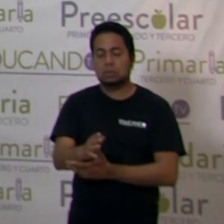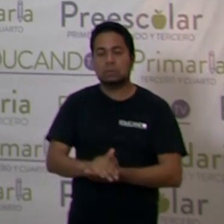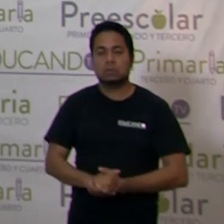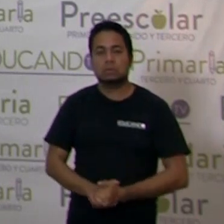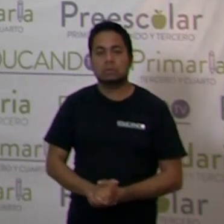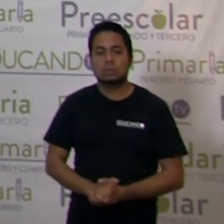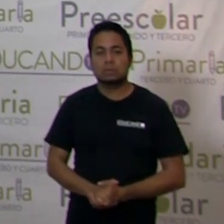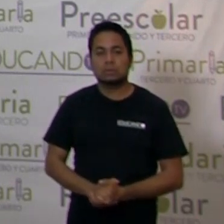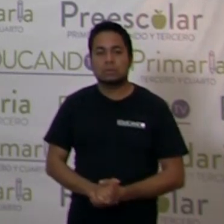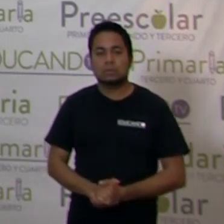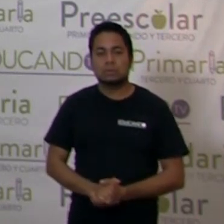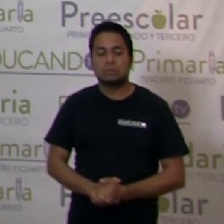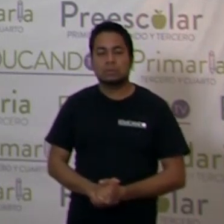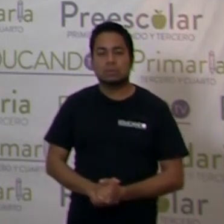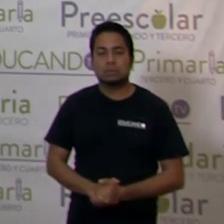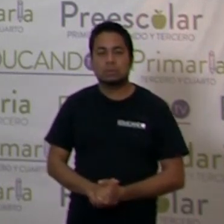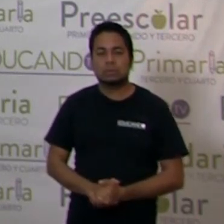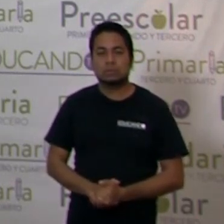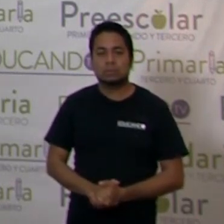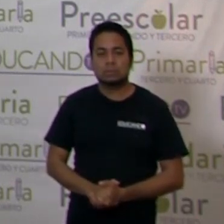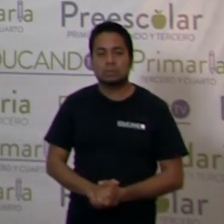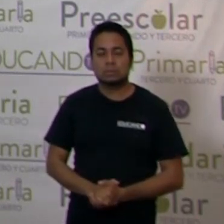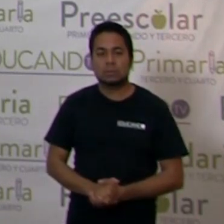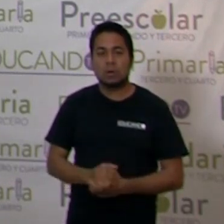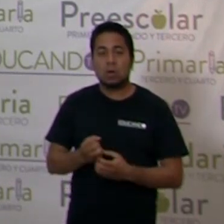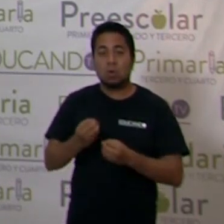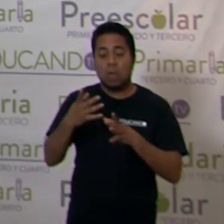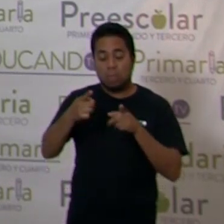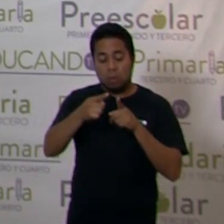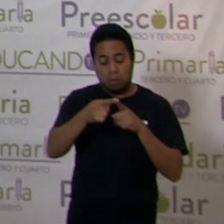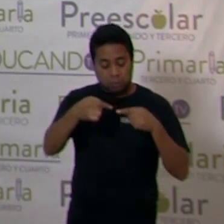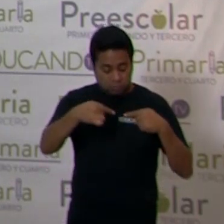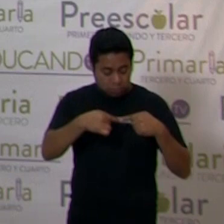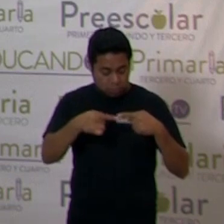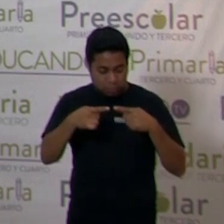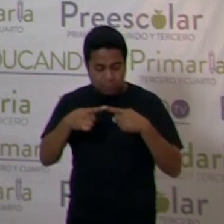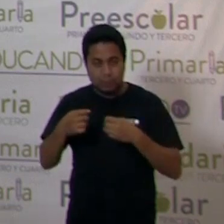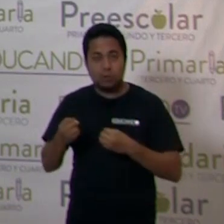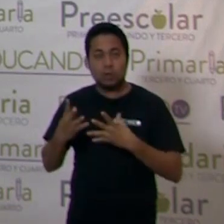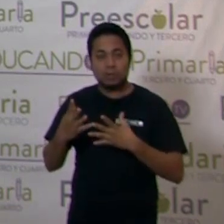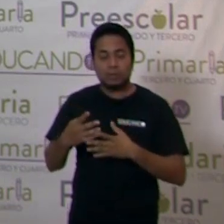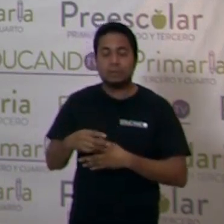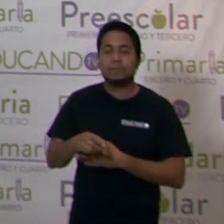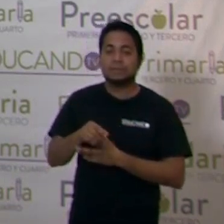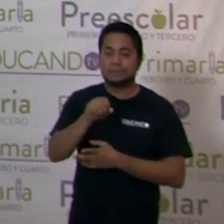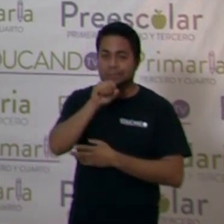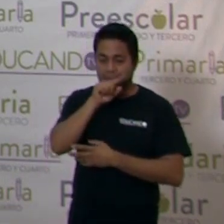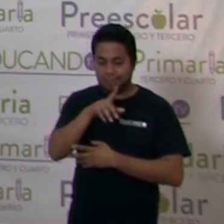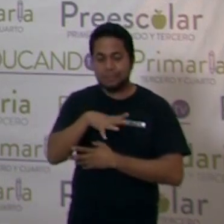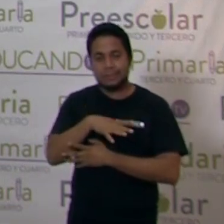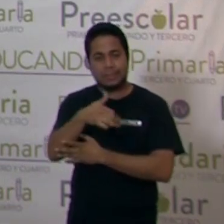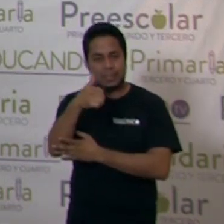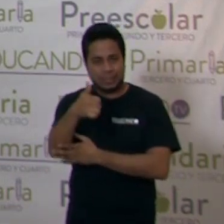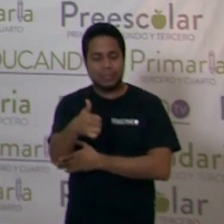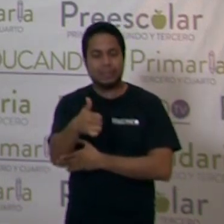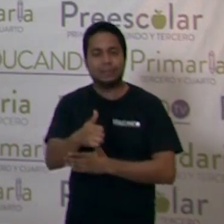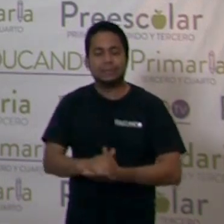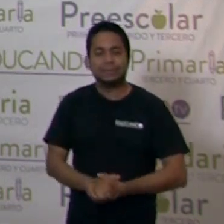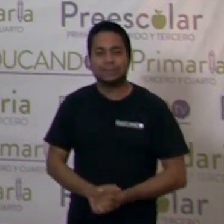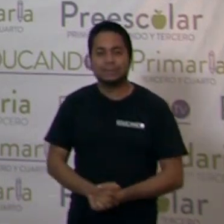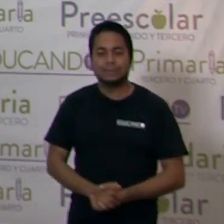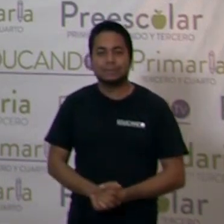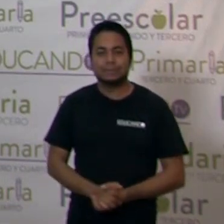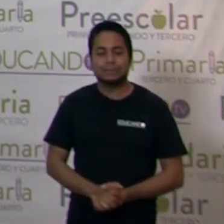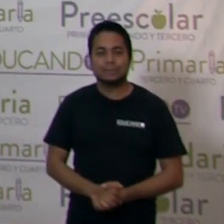rectos y Cuántos vértices también seis quiero